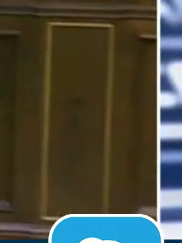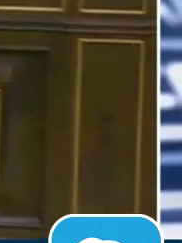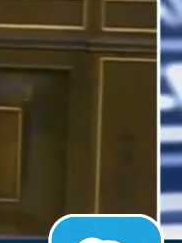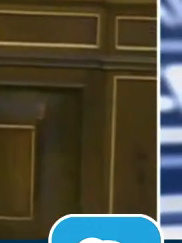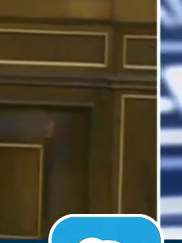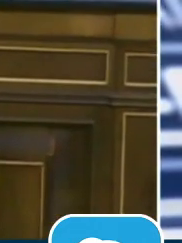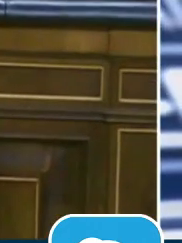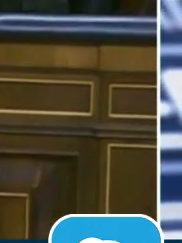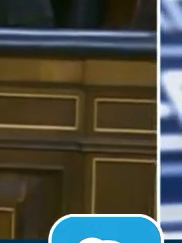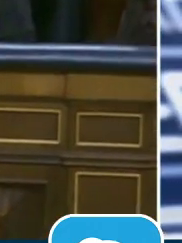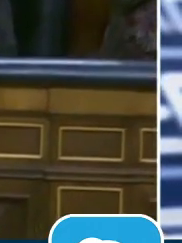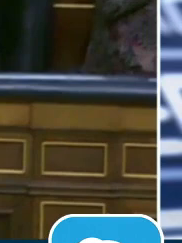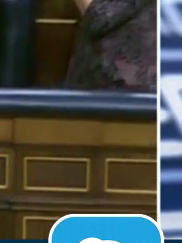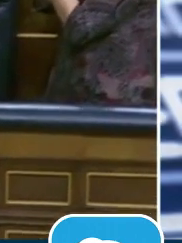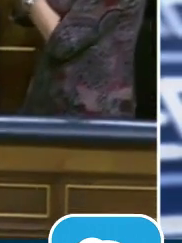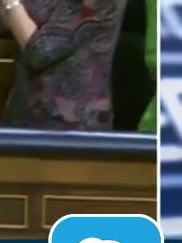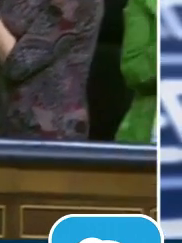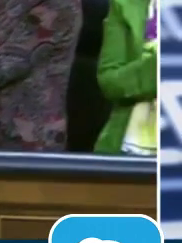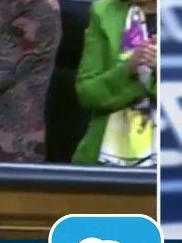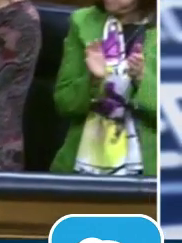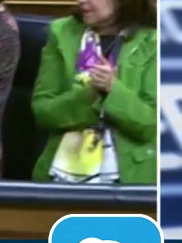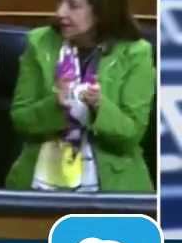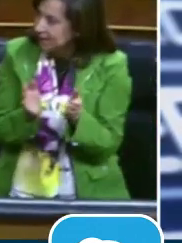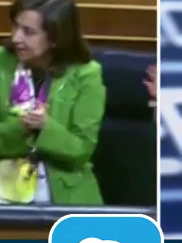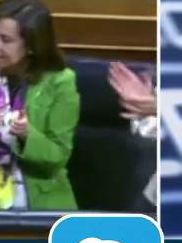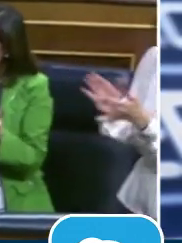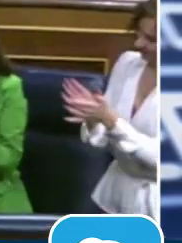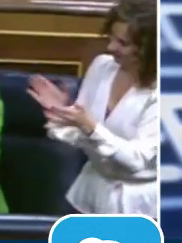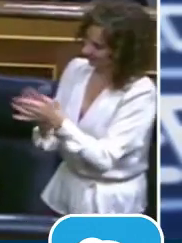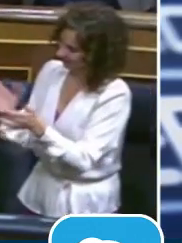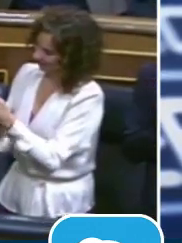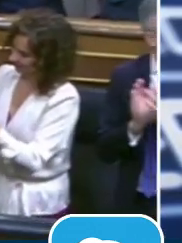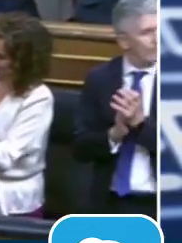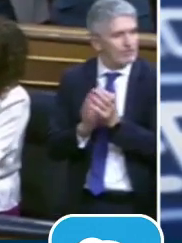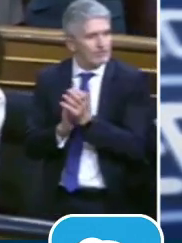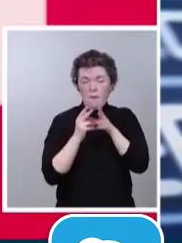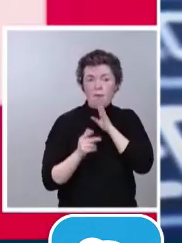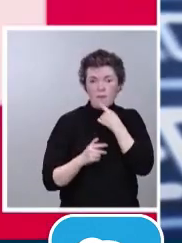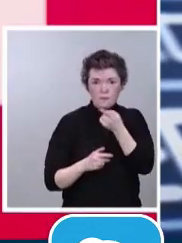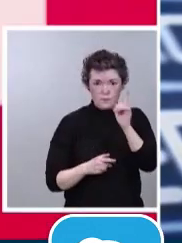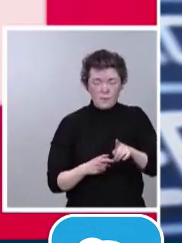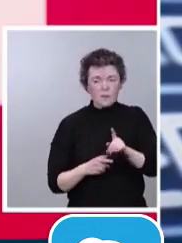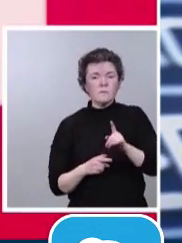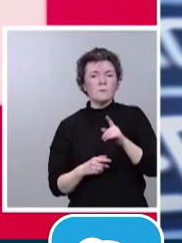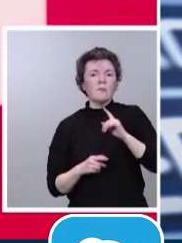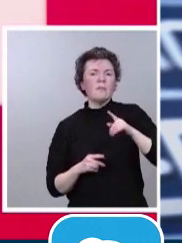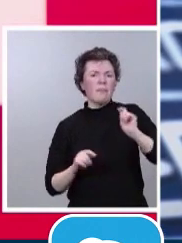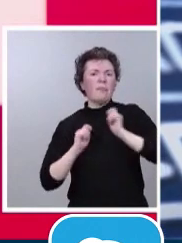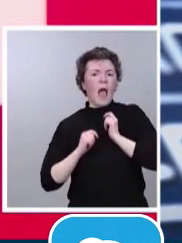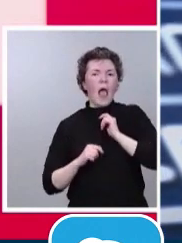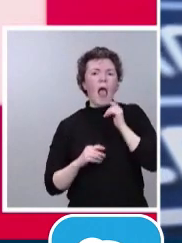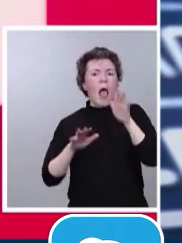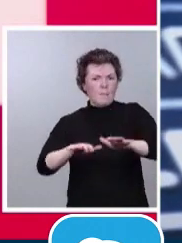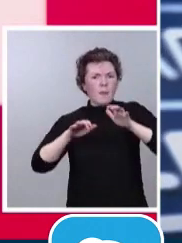quienes nos escuchen lo entiendan, el Real Decreto-Ley es una figura legal que permite al Gobierno, en casos